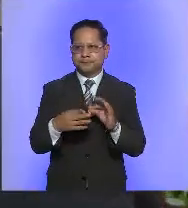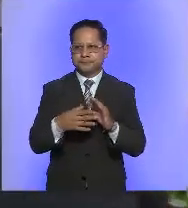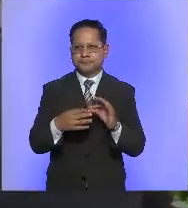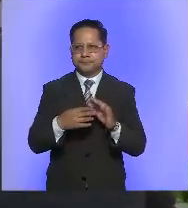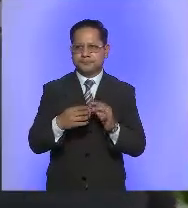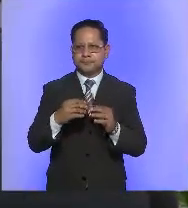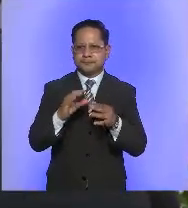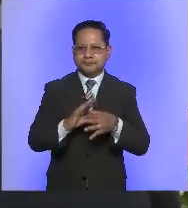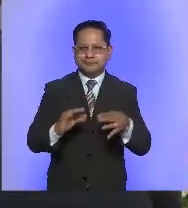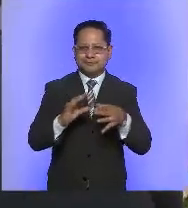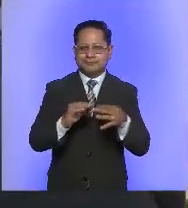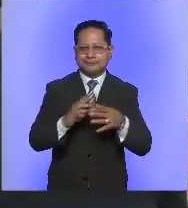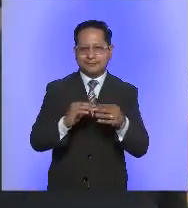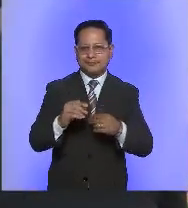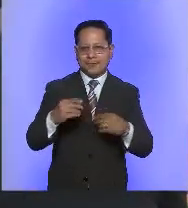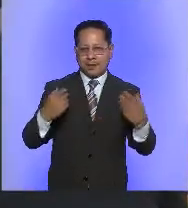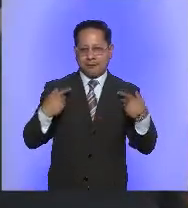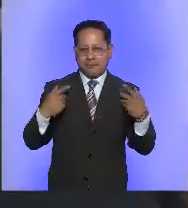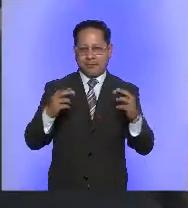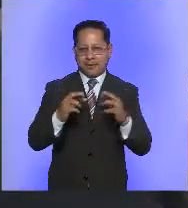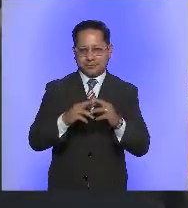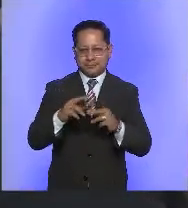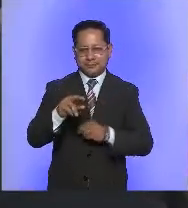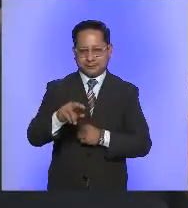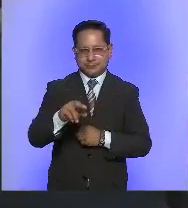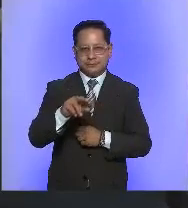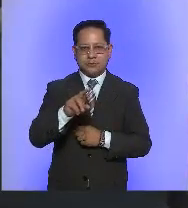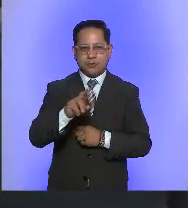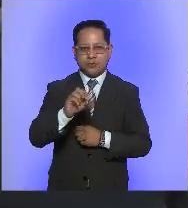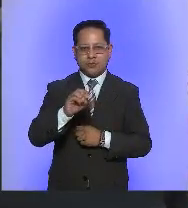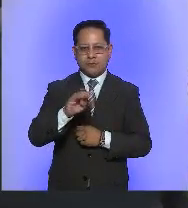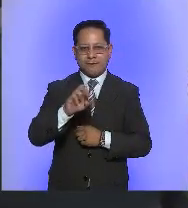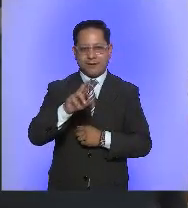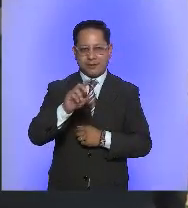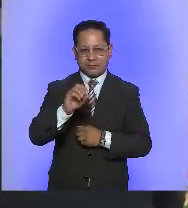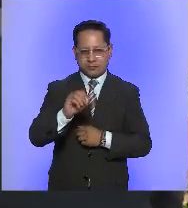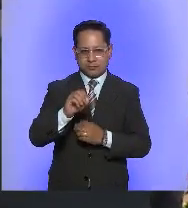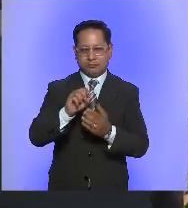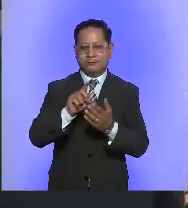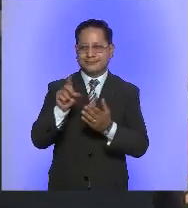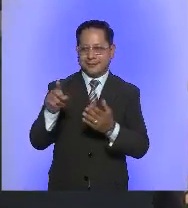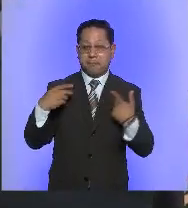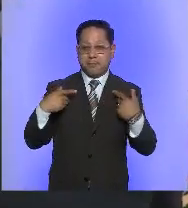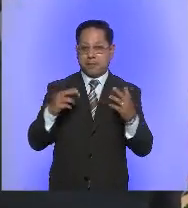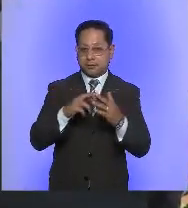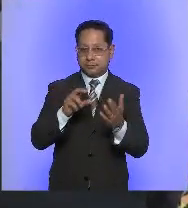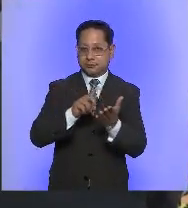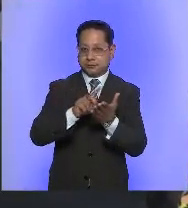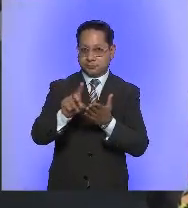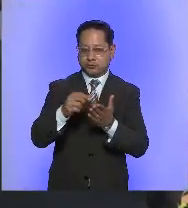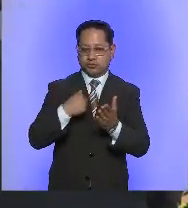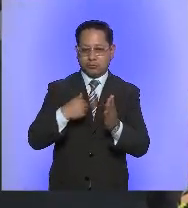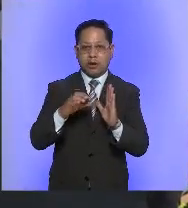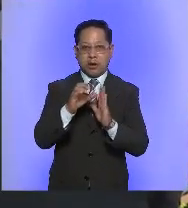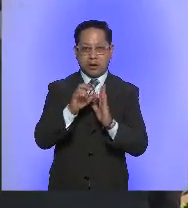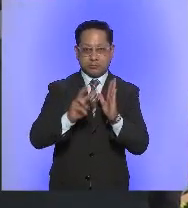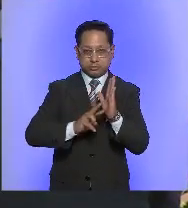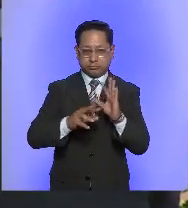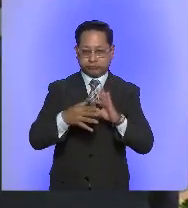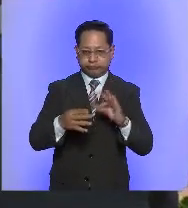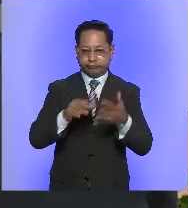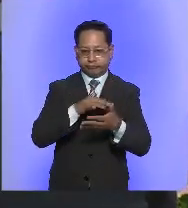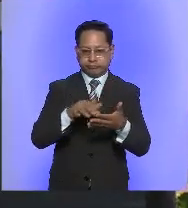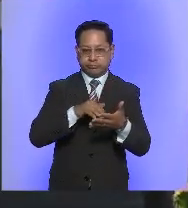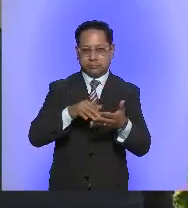Roberto Herrera Hernández y me voy a permitir leer su síntesis curricular. Es mexicano, ciudadano